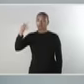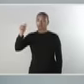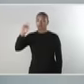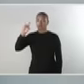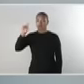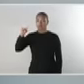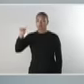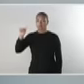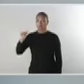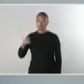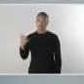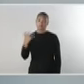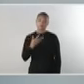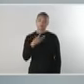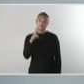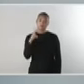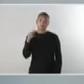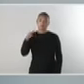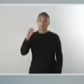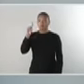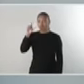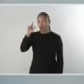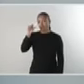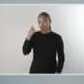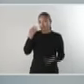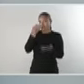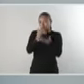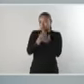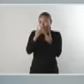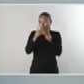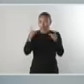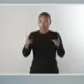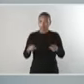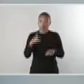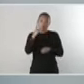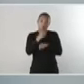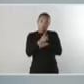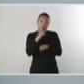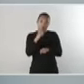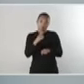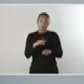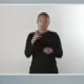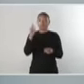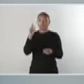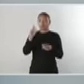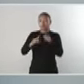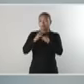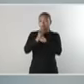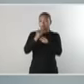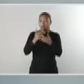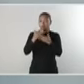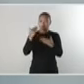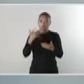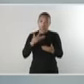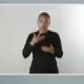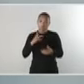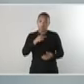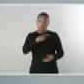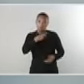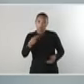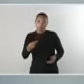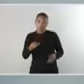tenemos dos modelos económicos uno que en los últimos 30 años nos ha dado pobreza